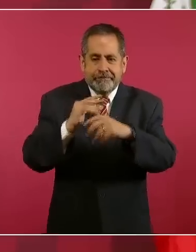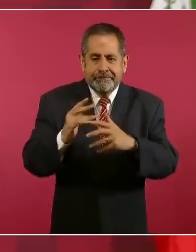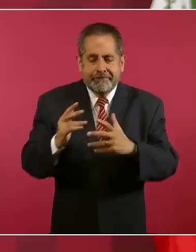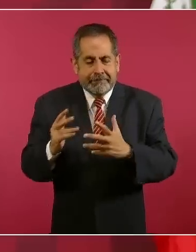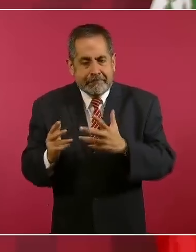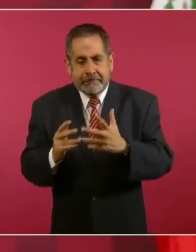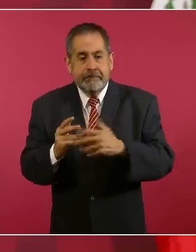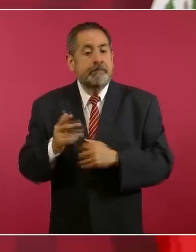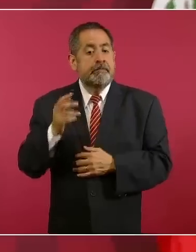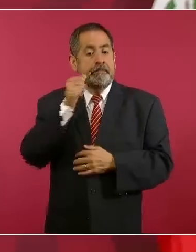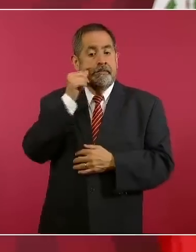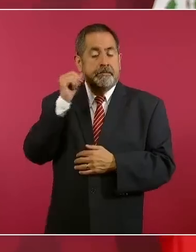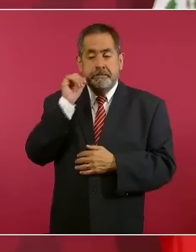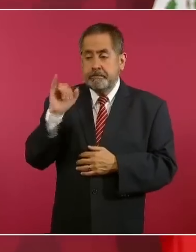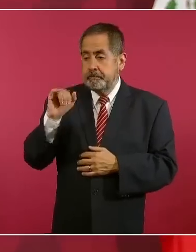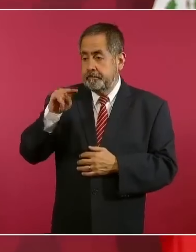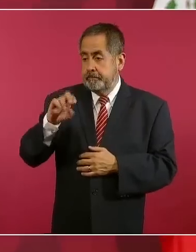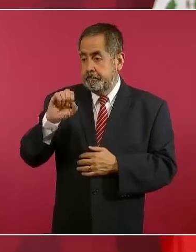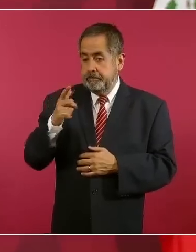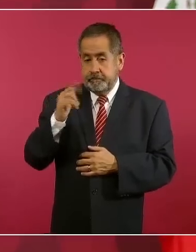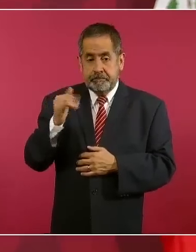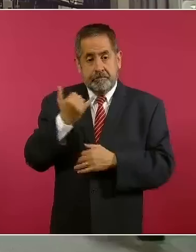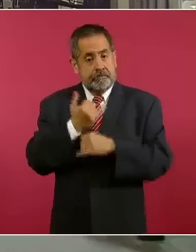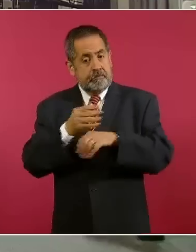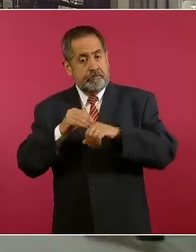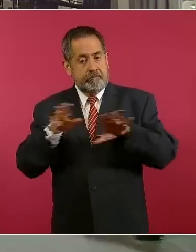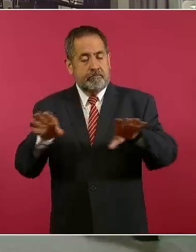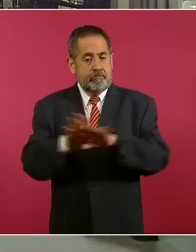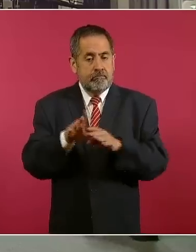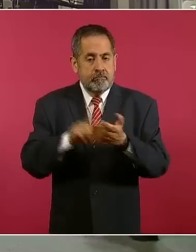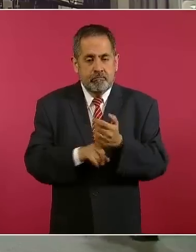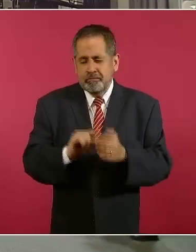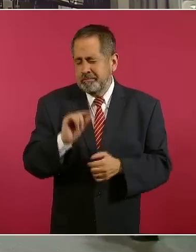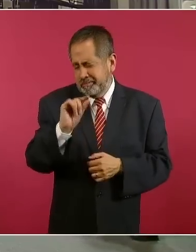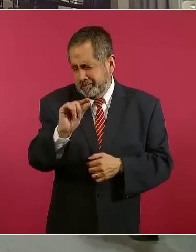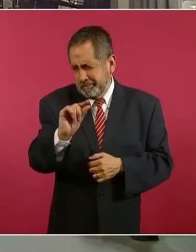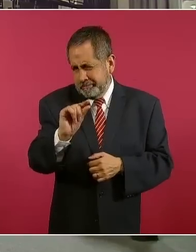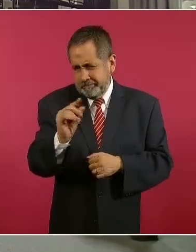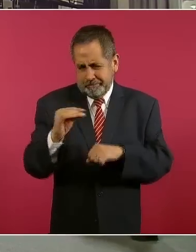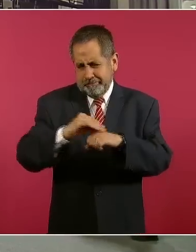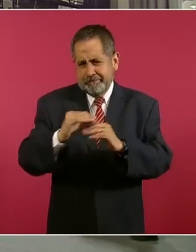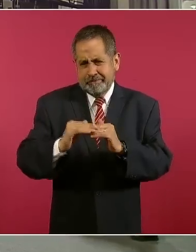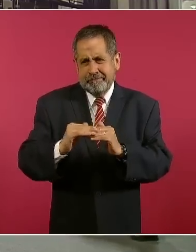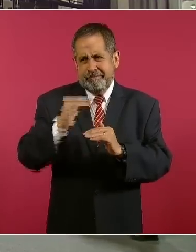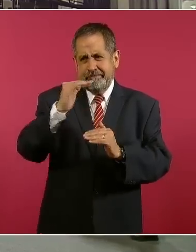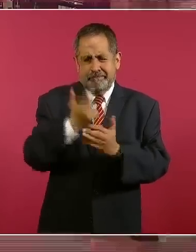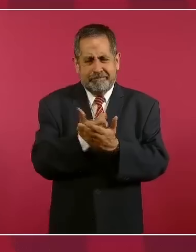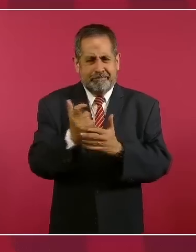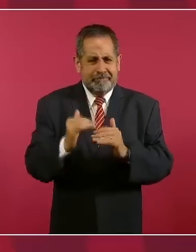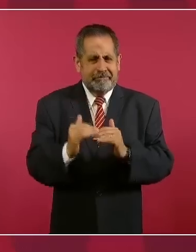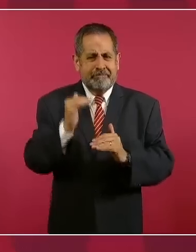ayer el INEGI el aumento, que fue muy poco,